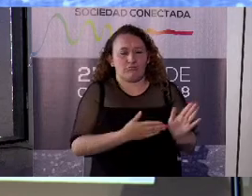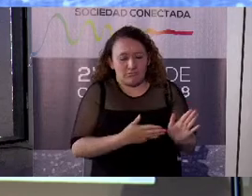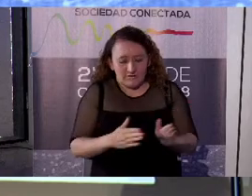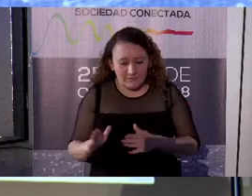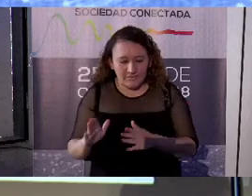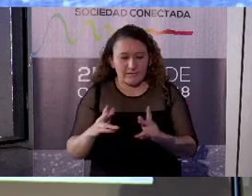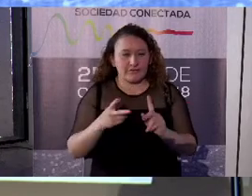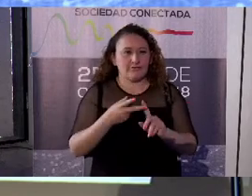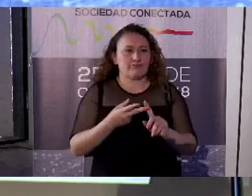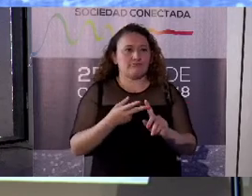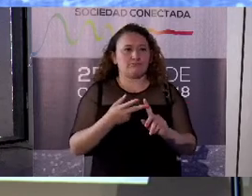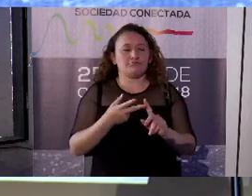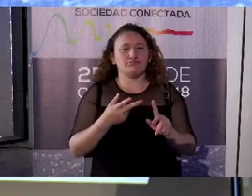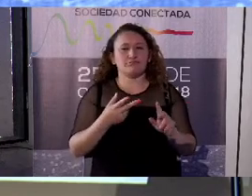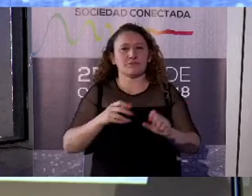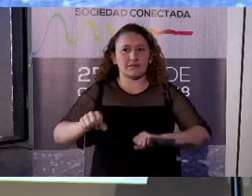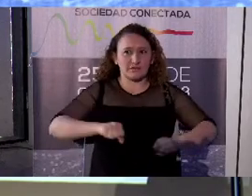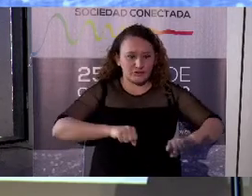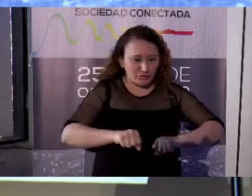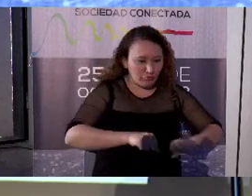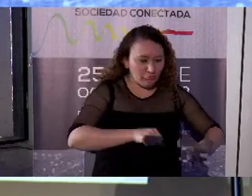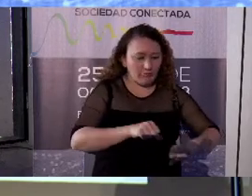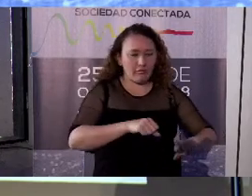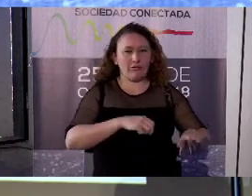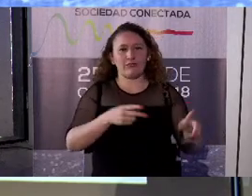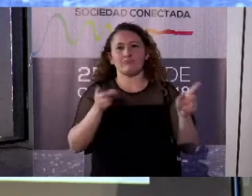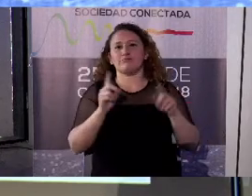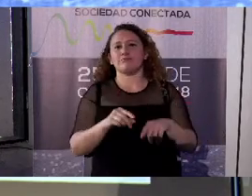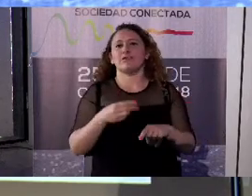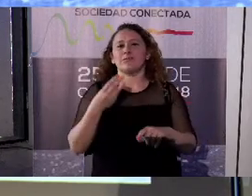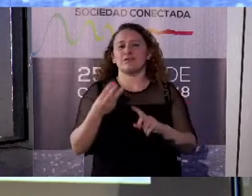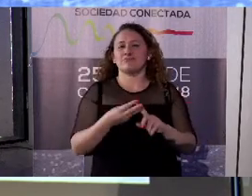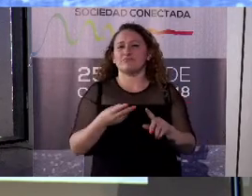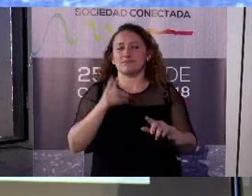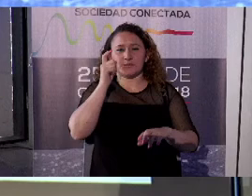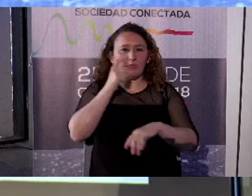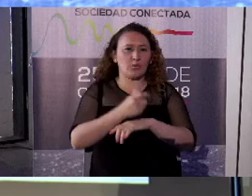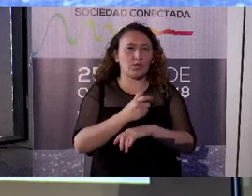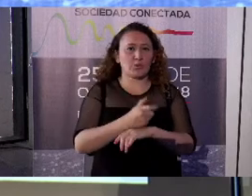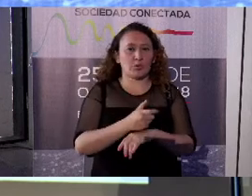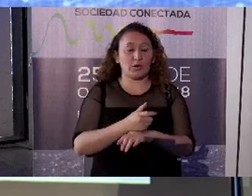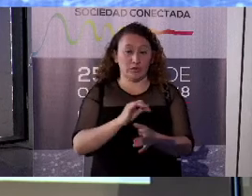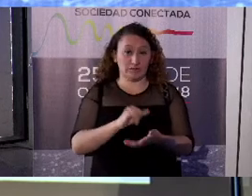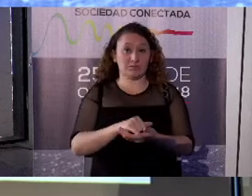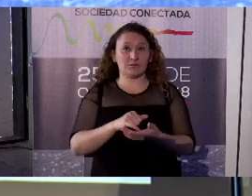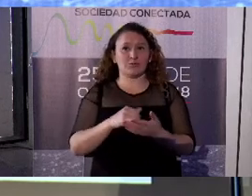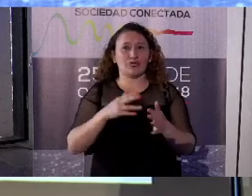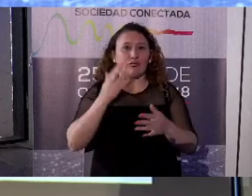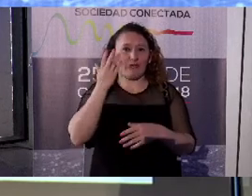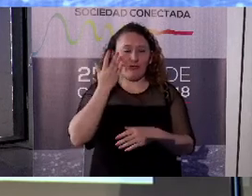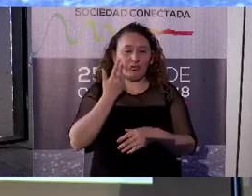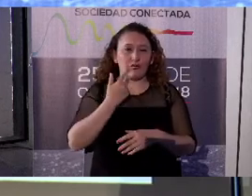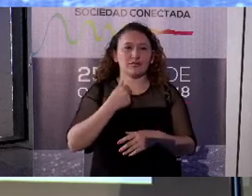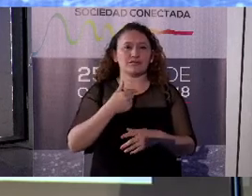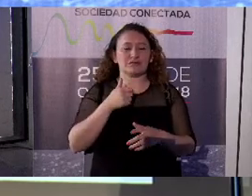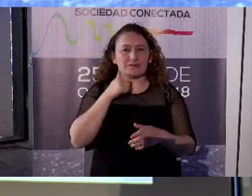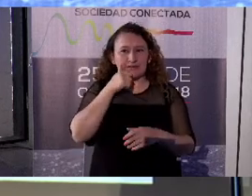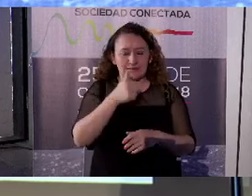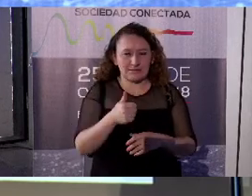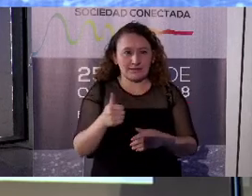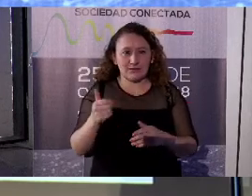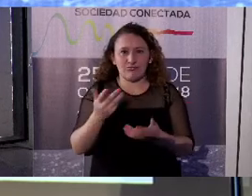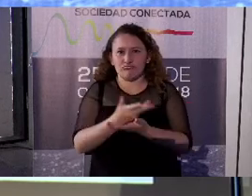planifican eh gestionan Y también hacen temas de monitoreo y están como con el día a día y Eh pues